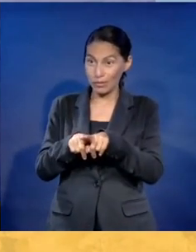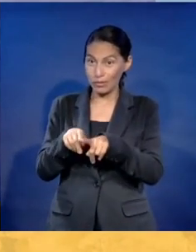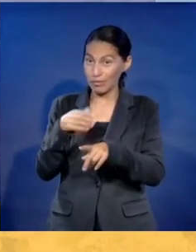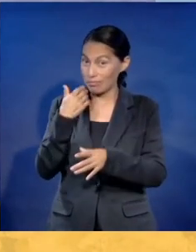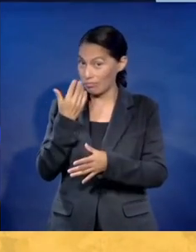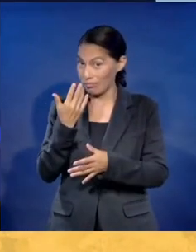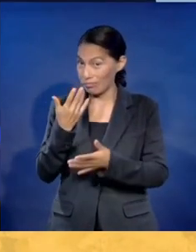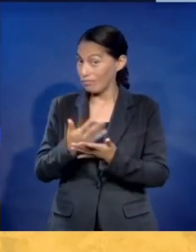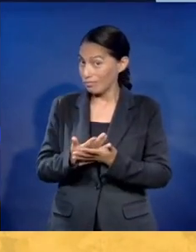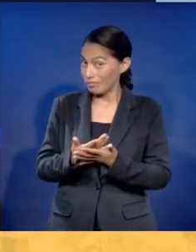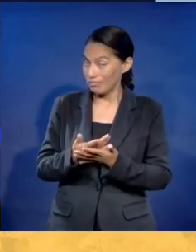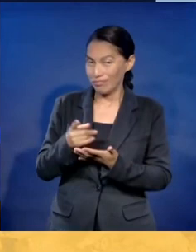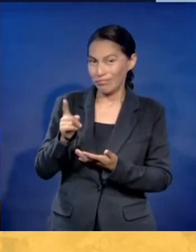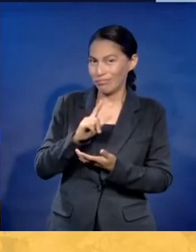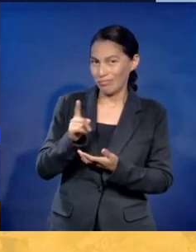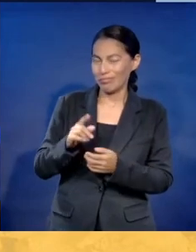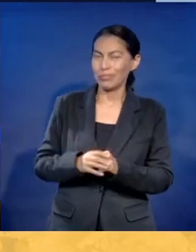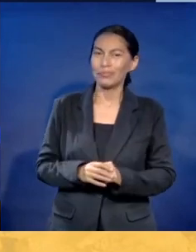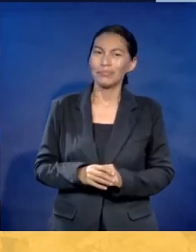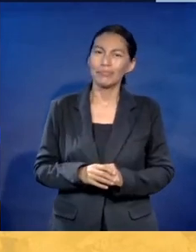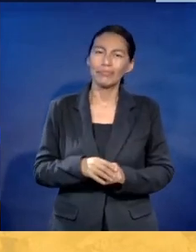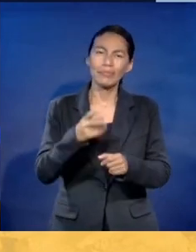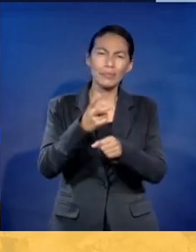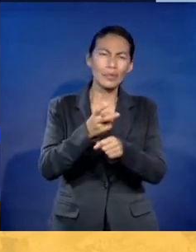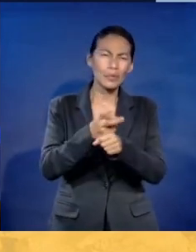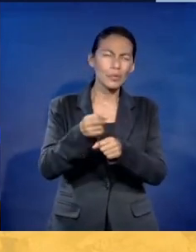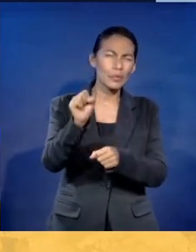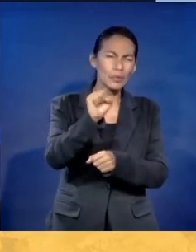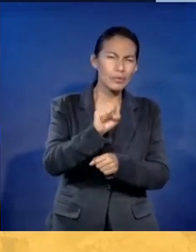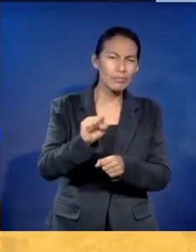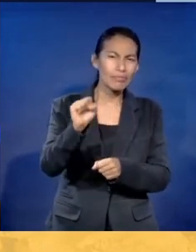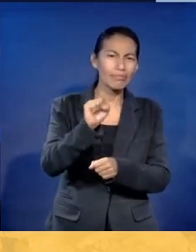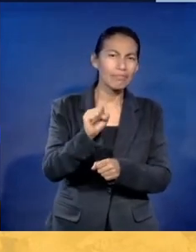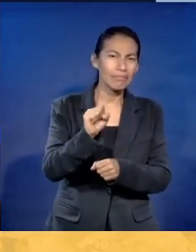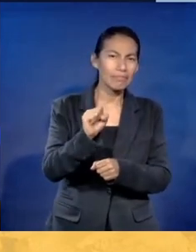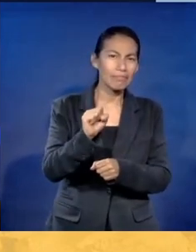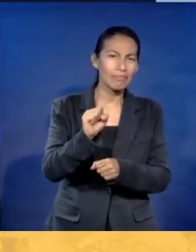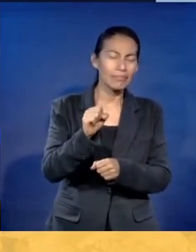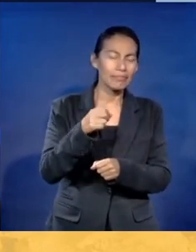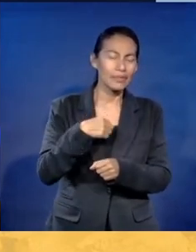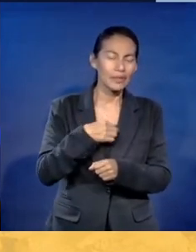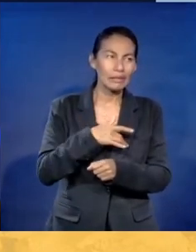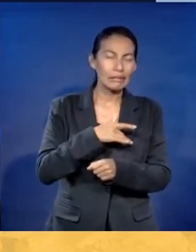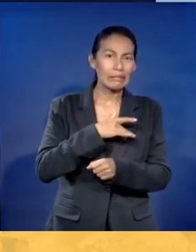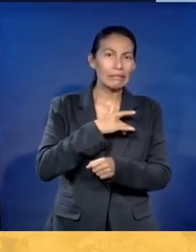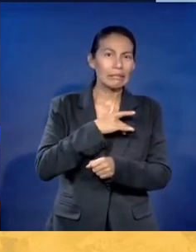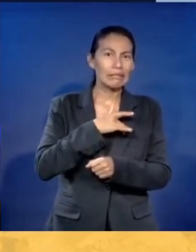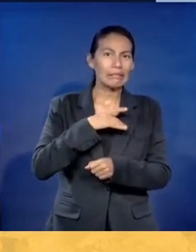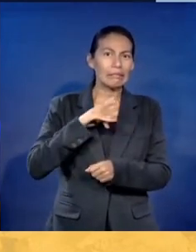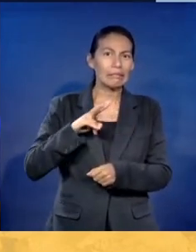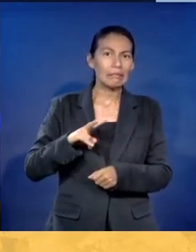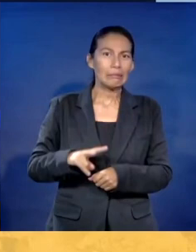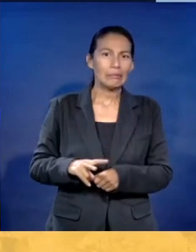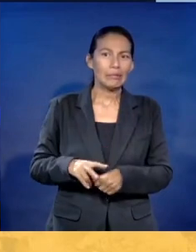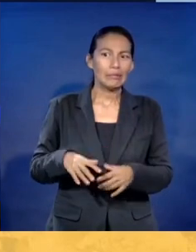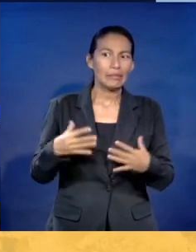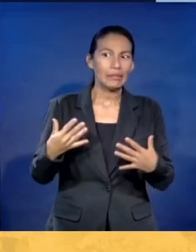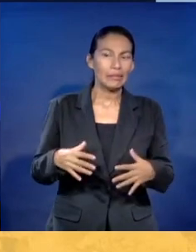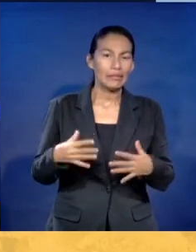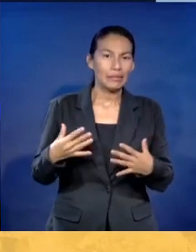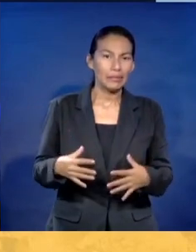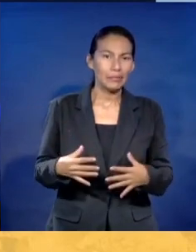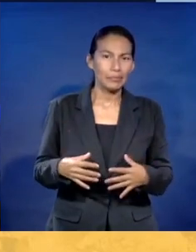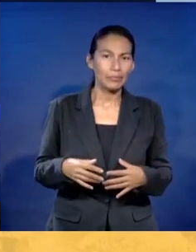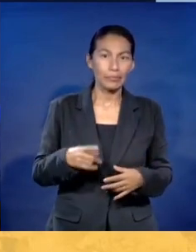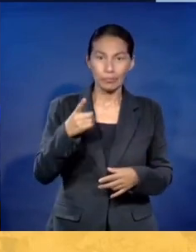el segundo sábado de estar ahí empecé a caer en la realidad de lo que esto significaba vino